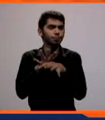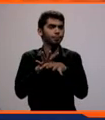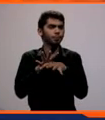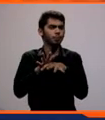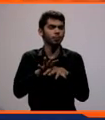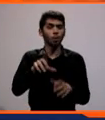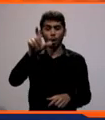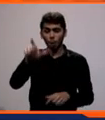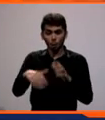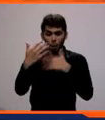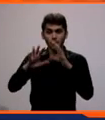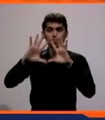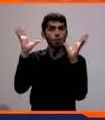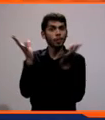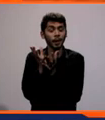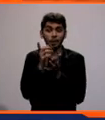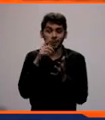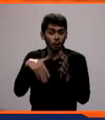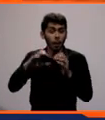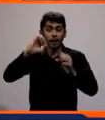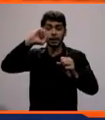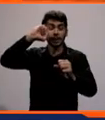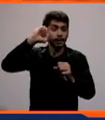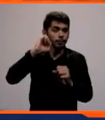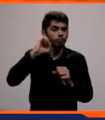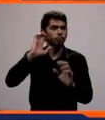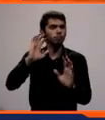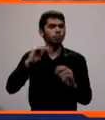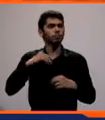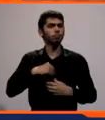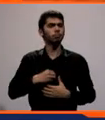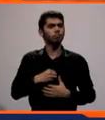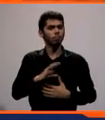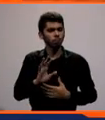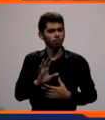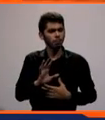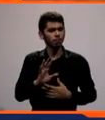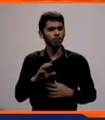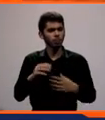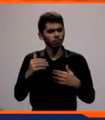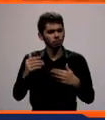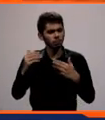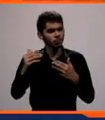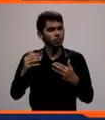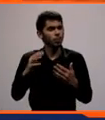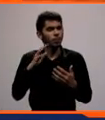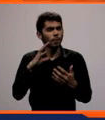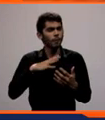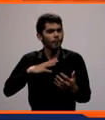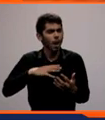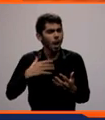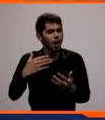que en el Mundial estuvo a punto de retirarse, que sin embargo algo dentro de ella decía que no, que todavía tenía algo más, que no se podía